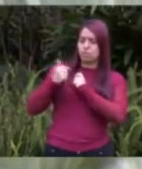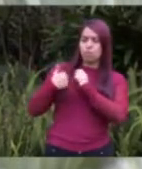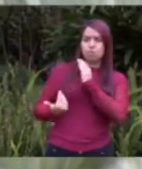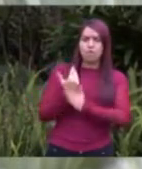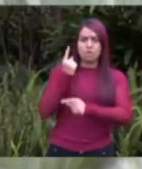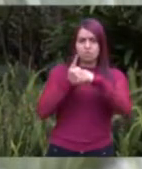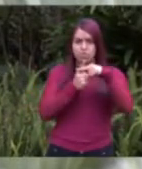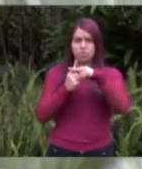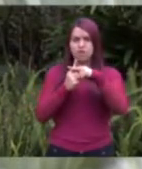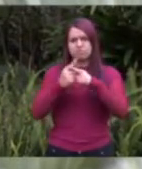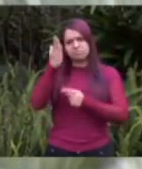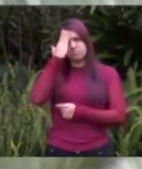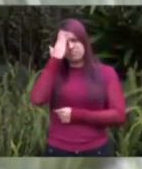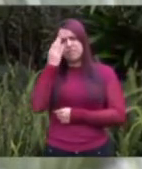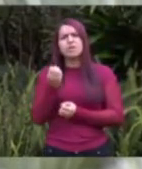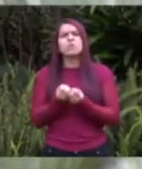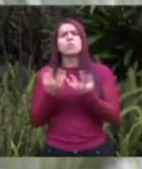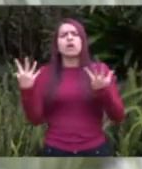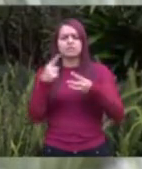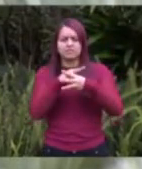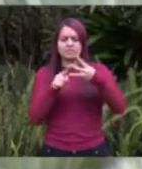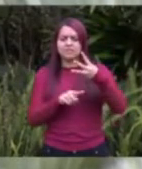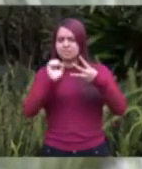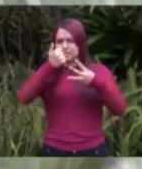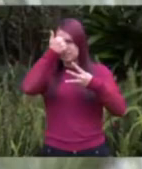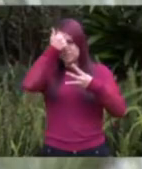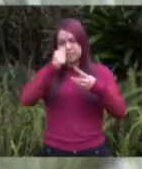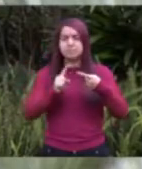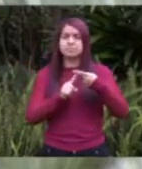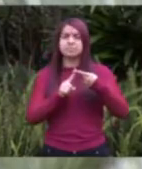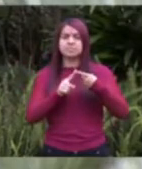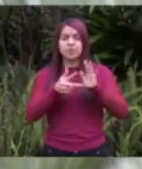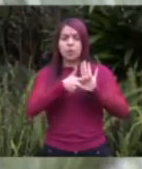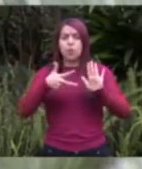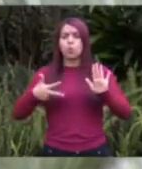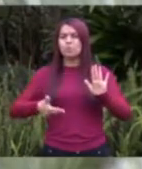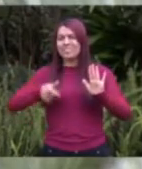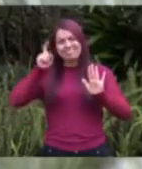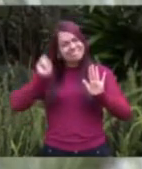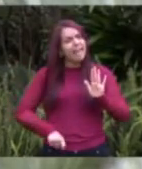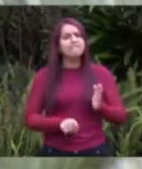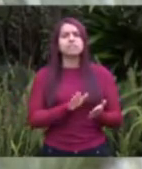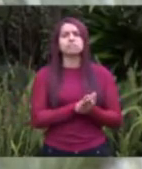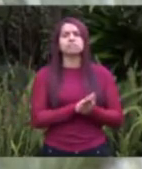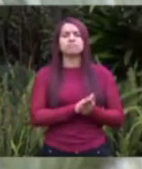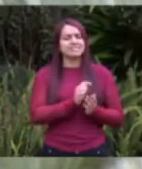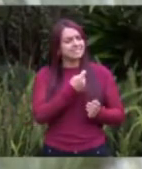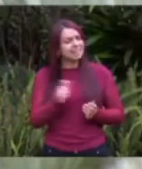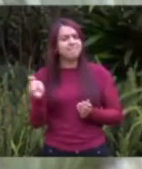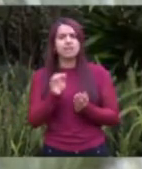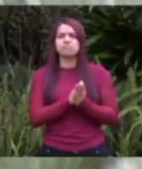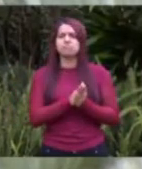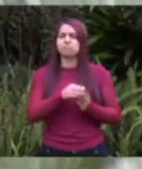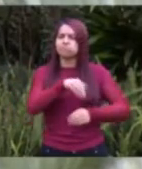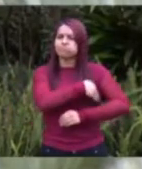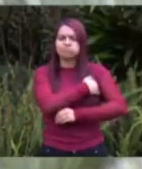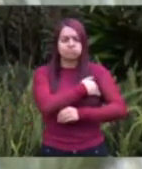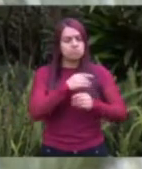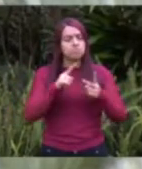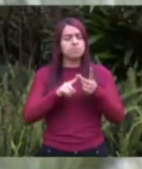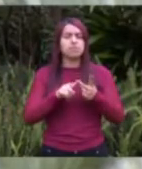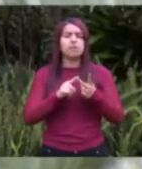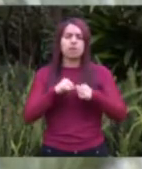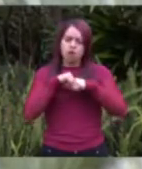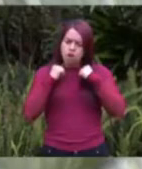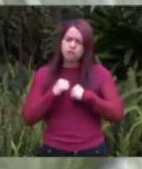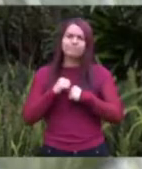3 las consignas del Ministerio Público. 1, con la Constitución en la mano siempre. dos con el corazón al lado de las víctimas